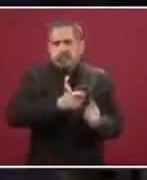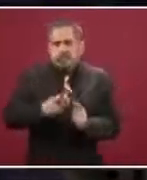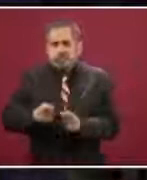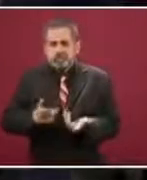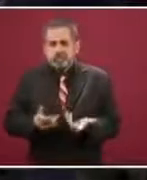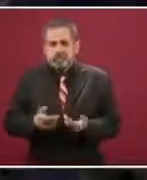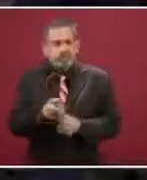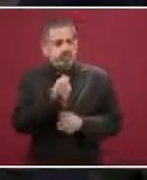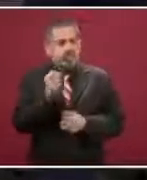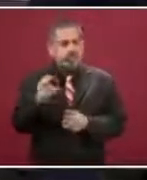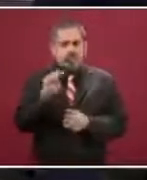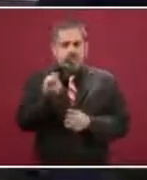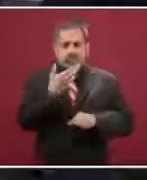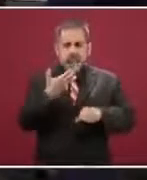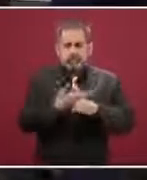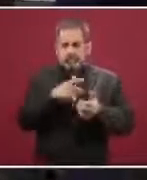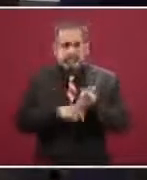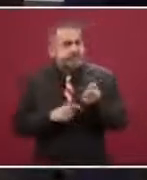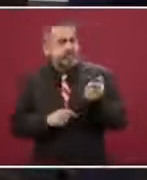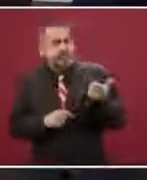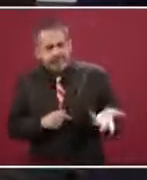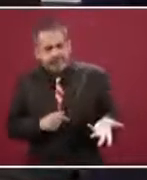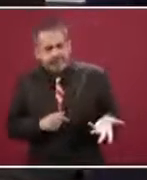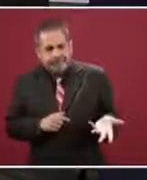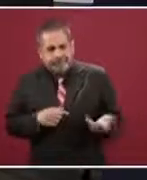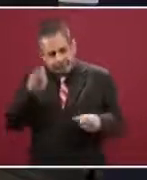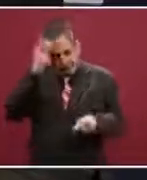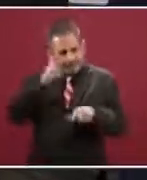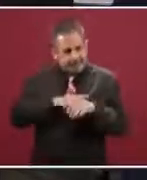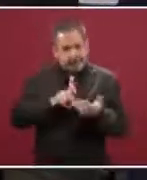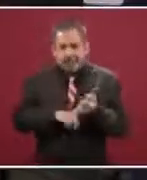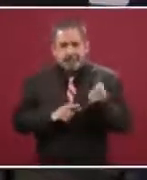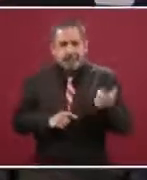los subsecretarios y los directores